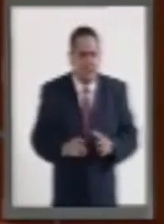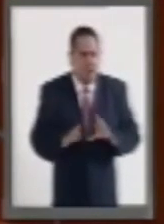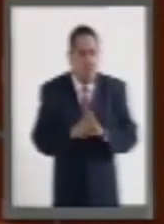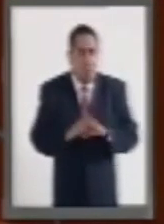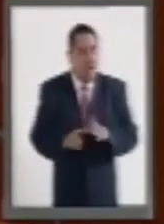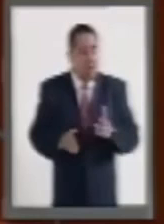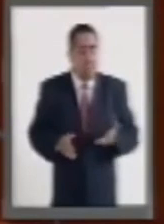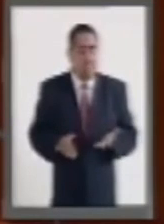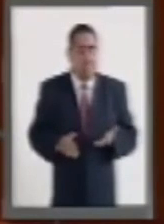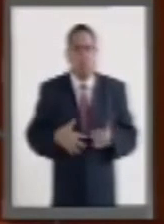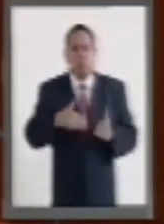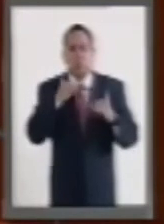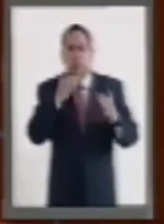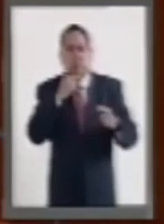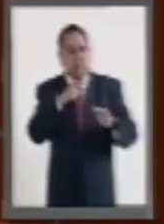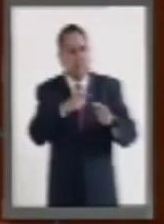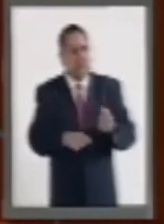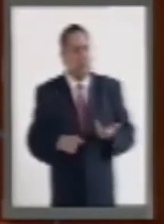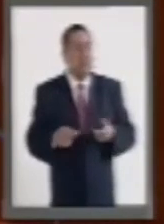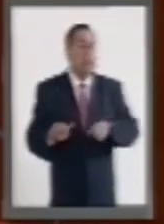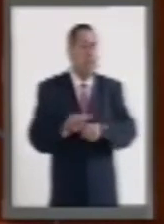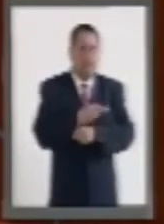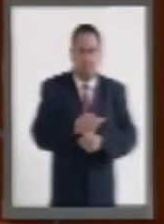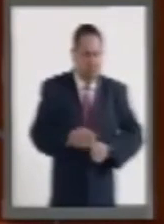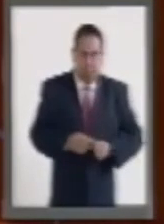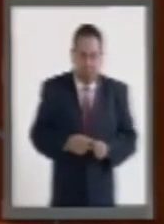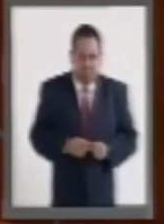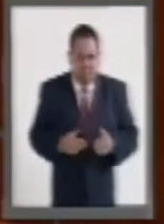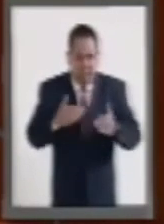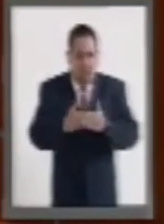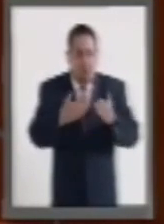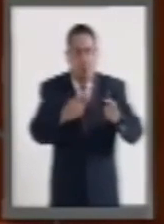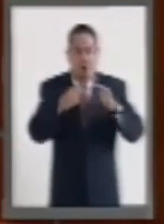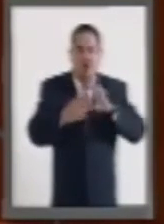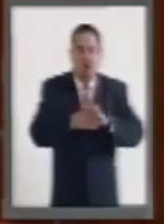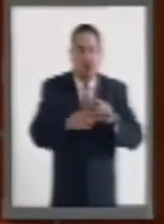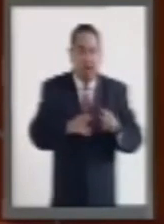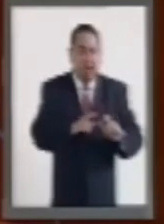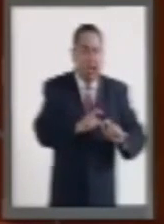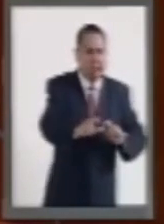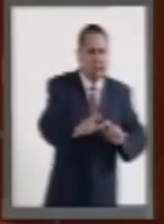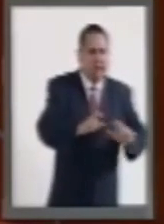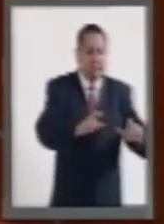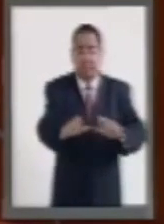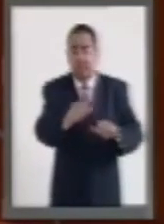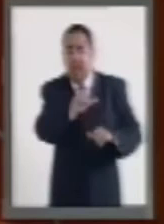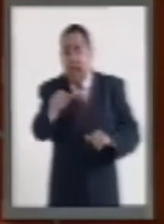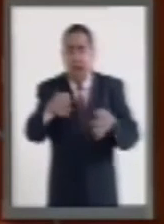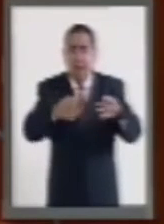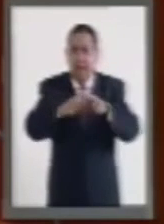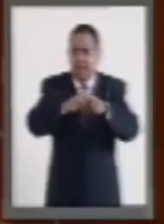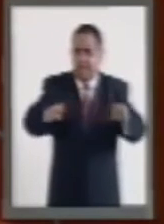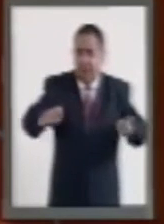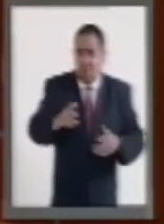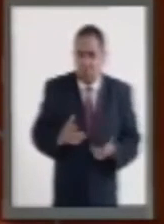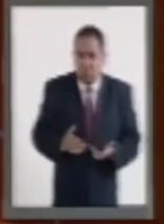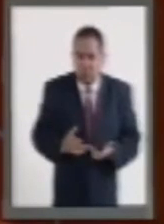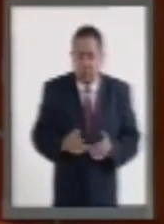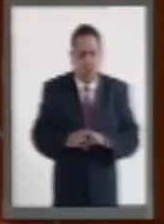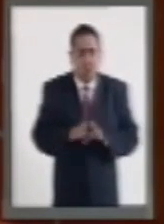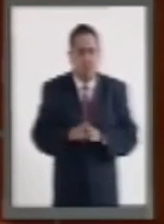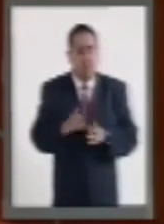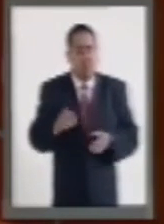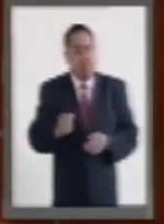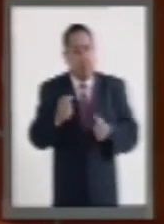les bastó la guerra sucia durante la campaña. Ahora fueron por la compra y coacción de los magistrados, primero en